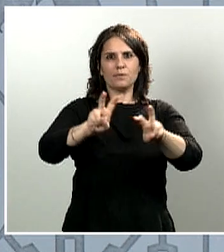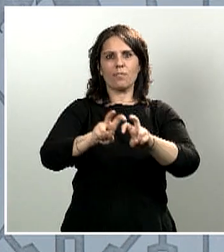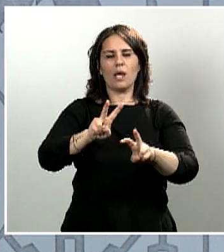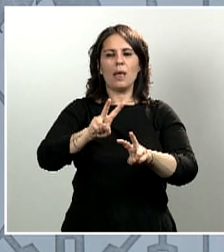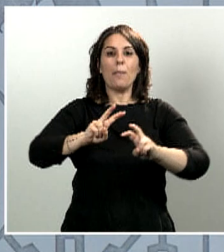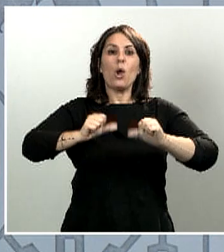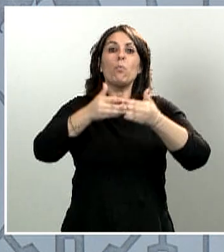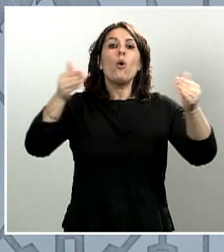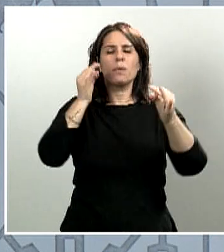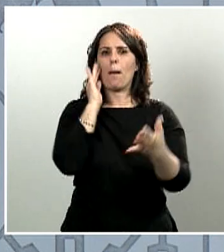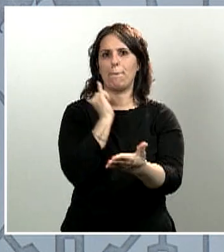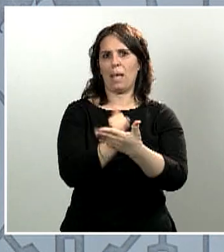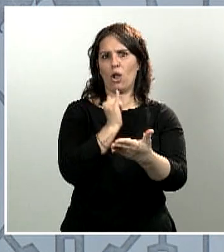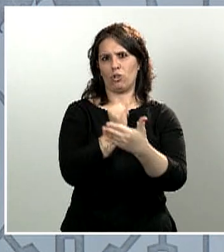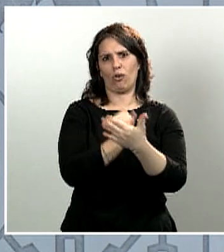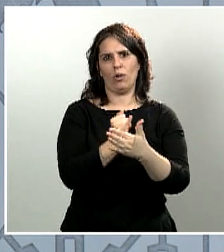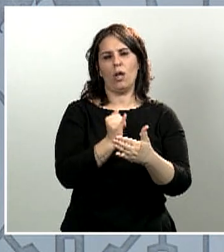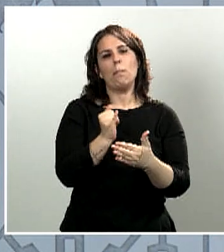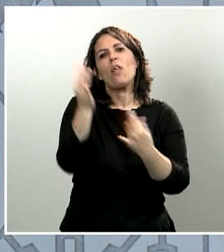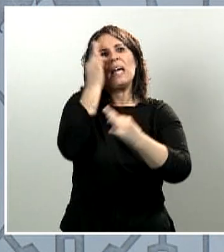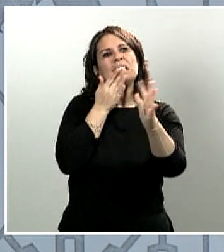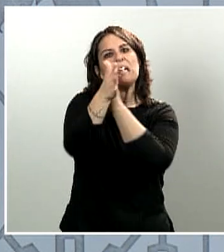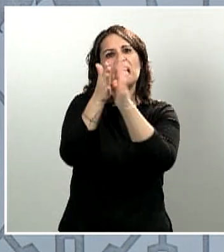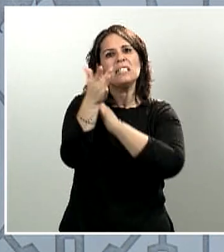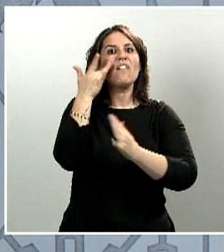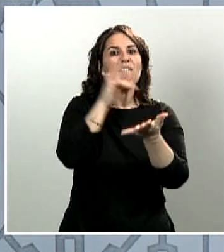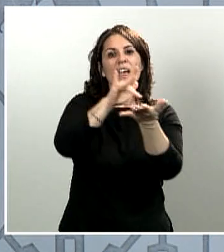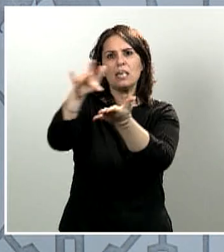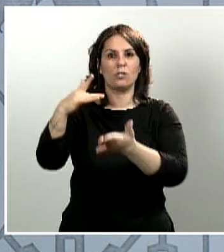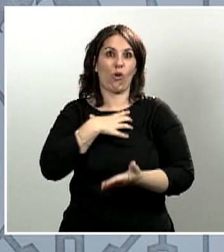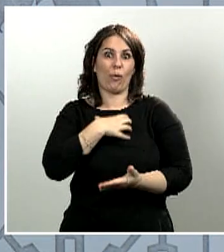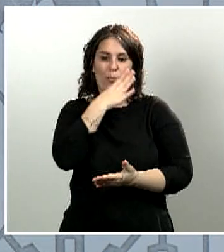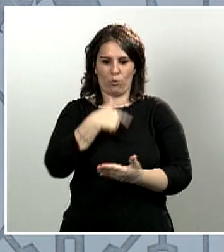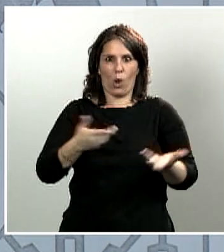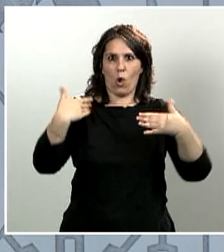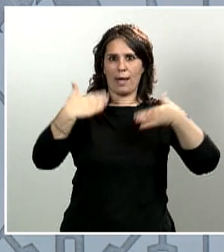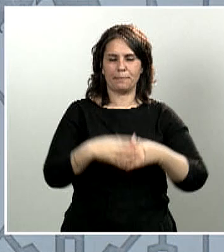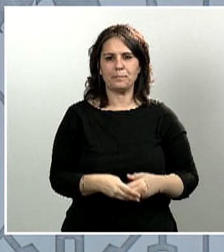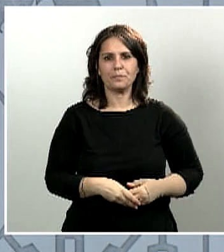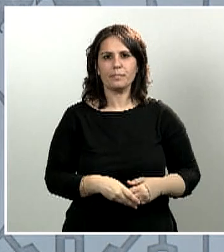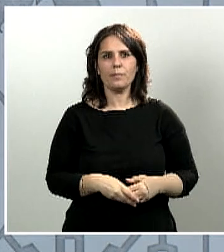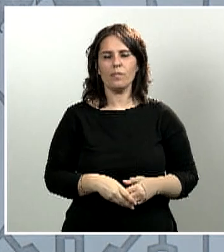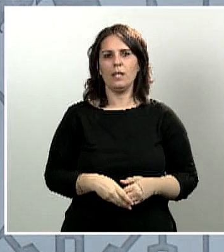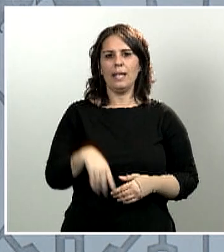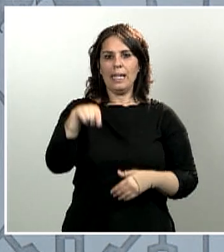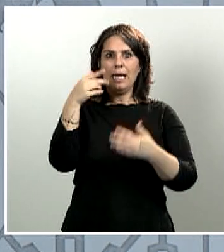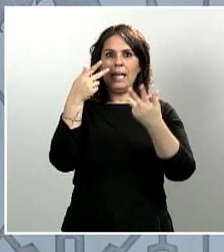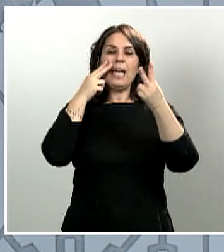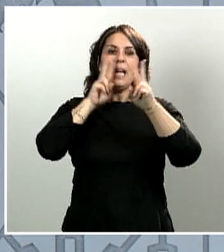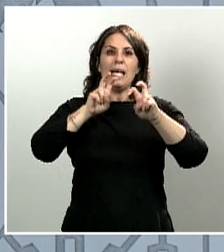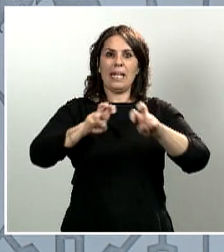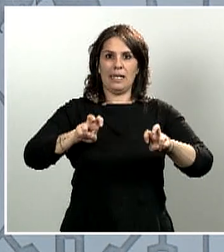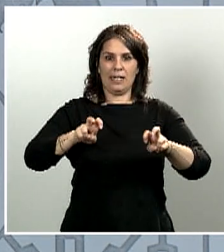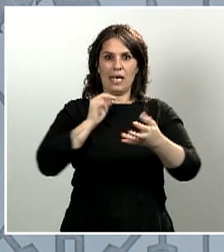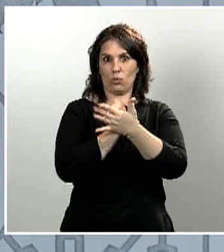darles los detalles específicos de las fechas. En cuanto a la importancia de este estudio para la transición hacia las siguientes